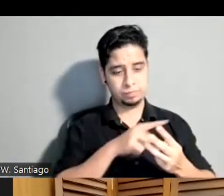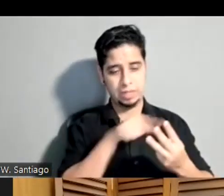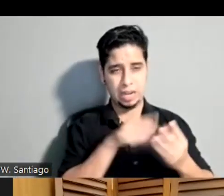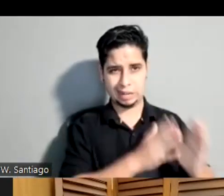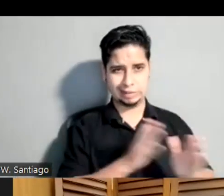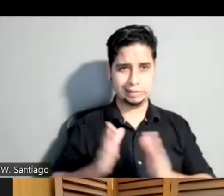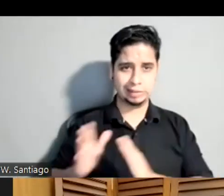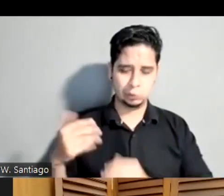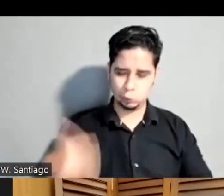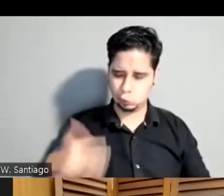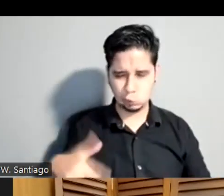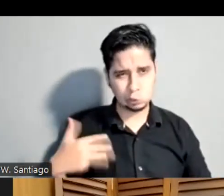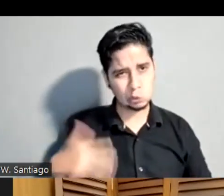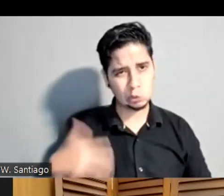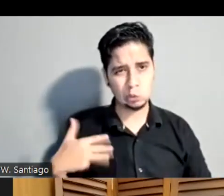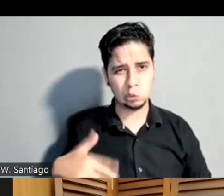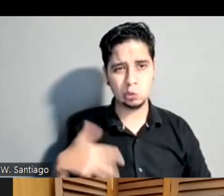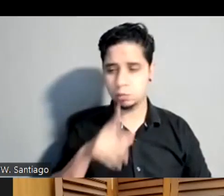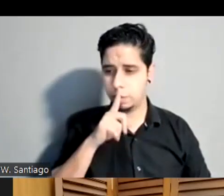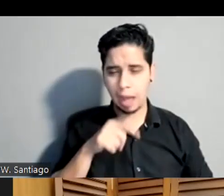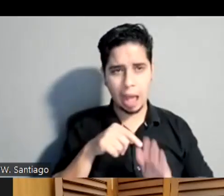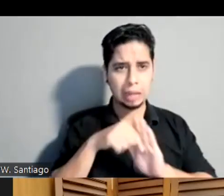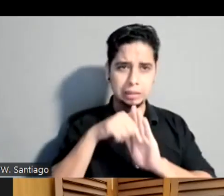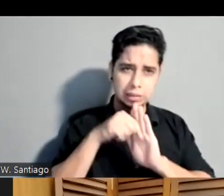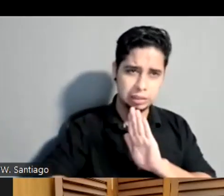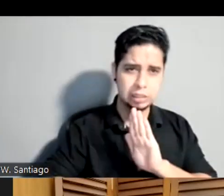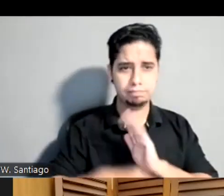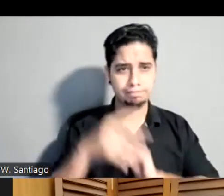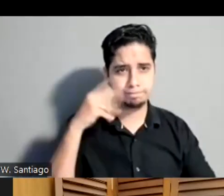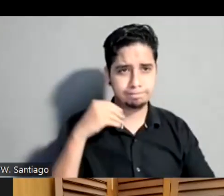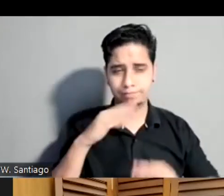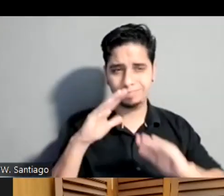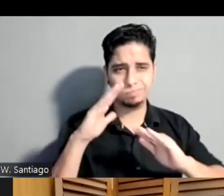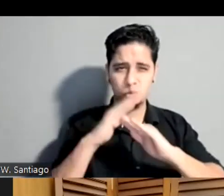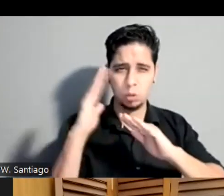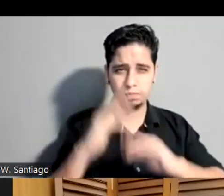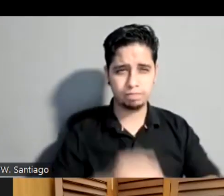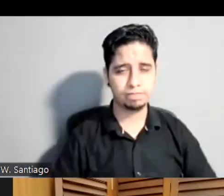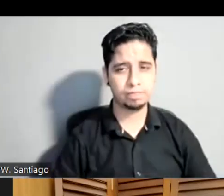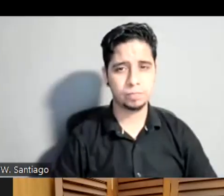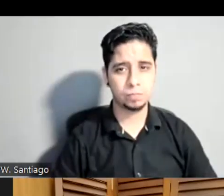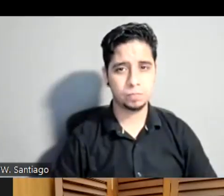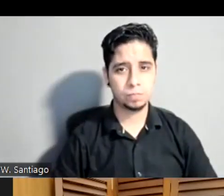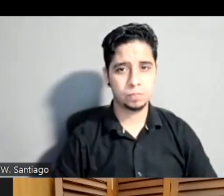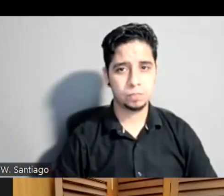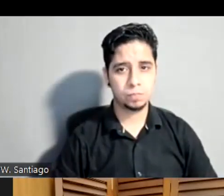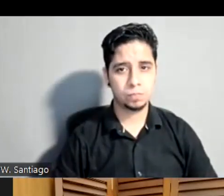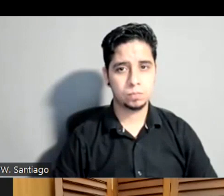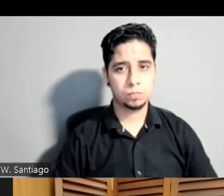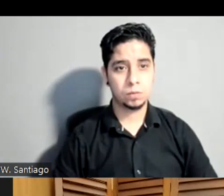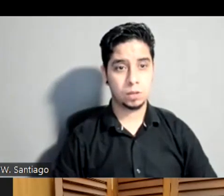Fue muy, muy profundo, una experiencia espectacular. ¿Y quién diría que de momento tú estabas viendo la